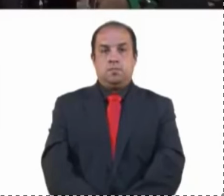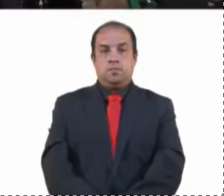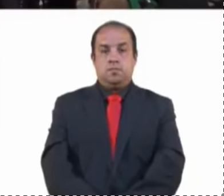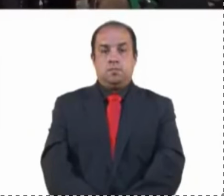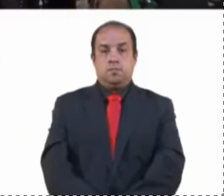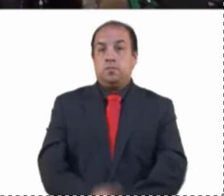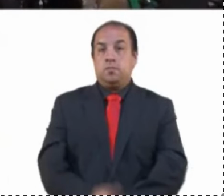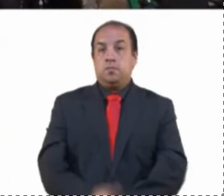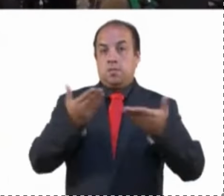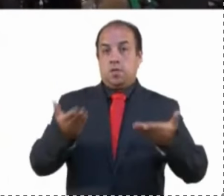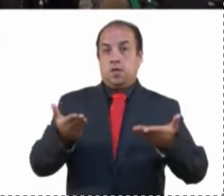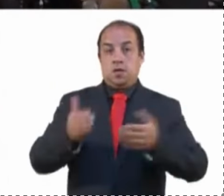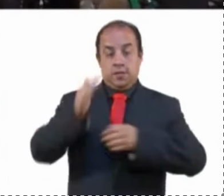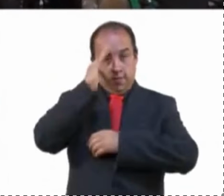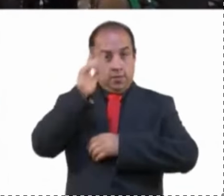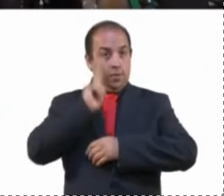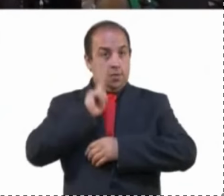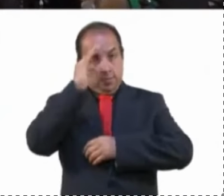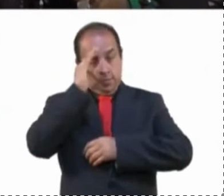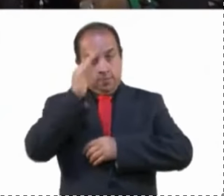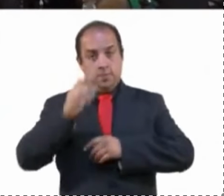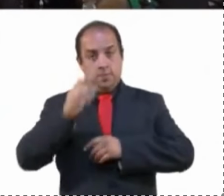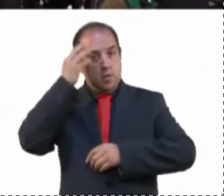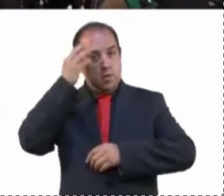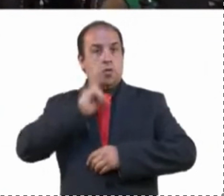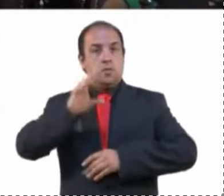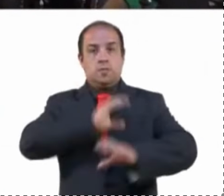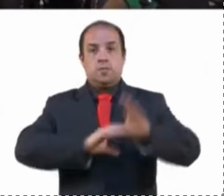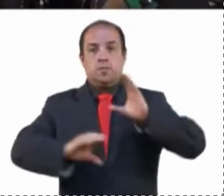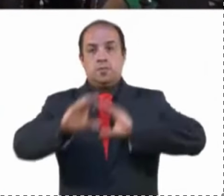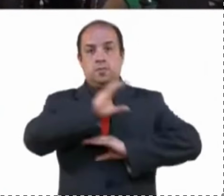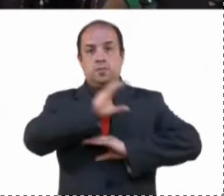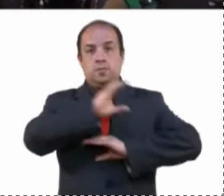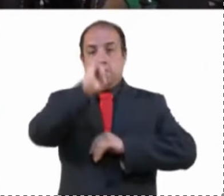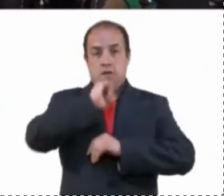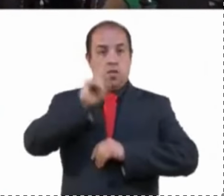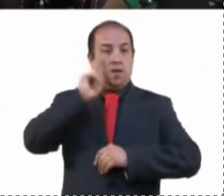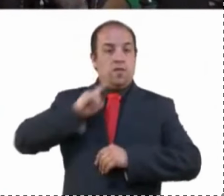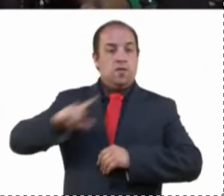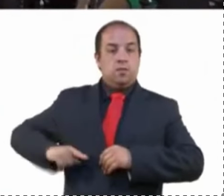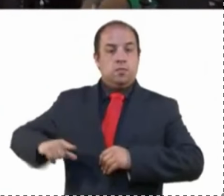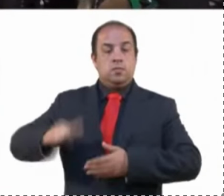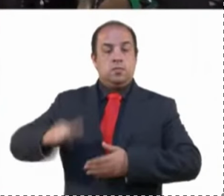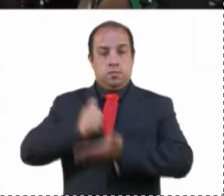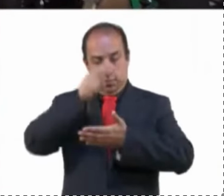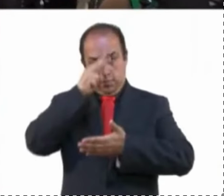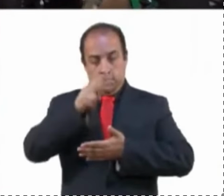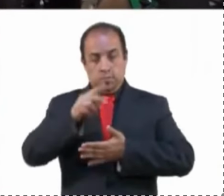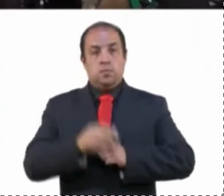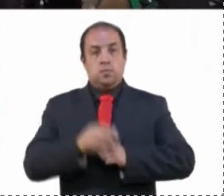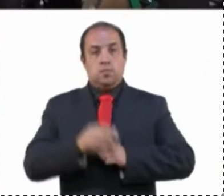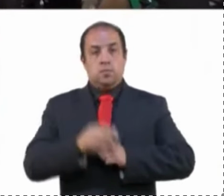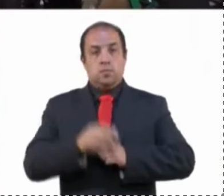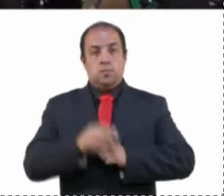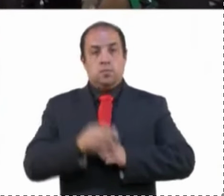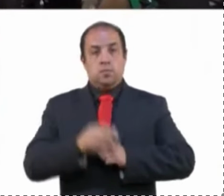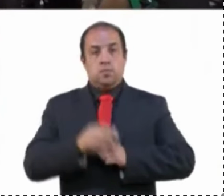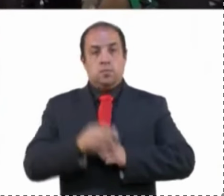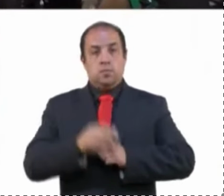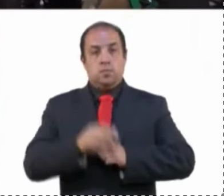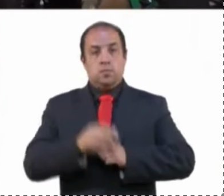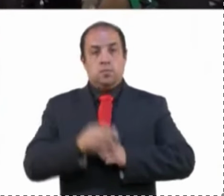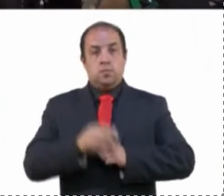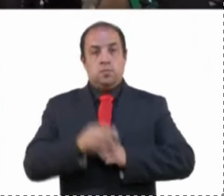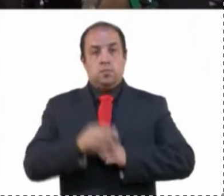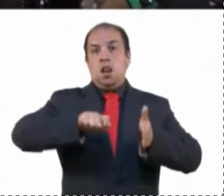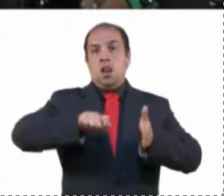Y en estos momentos, señoras y señores, la doctora Claudia Sheinbaum Pardo, jefa de gobierno de la Ciudad de México, hace entrega de